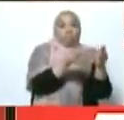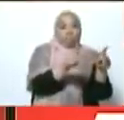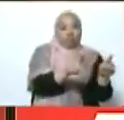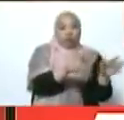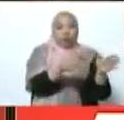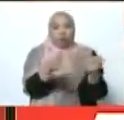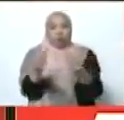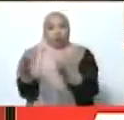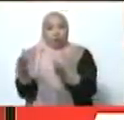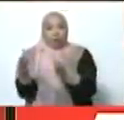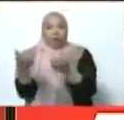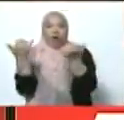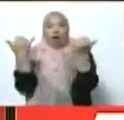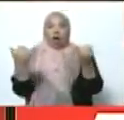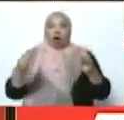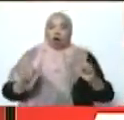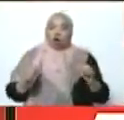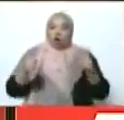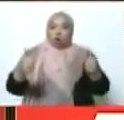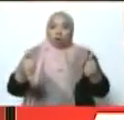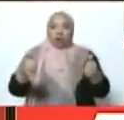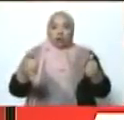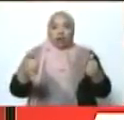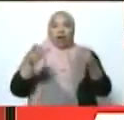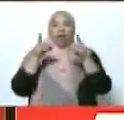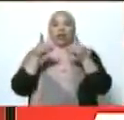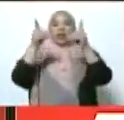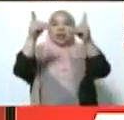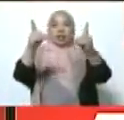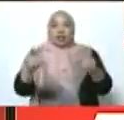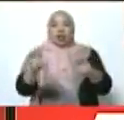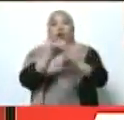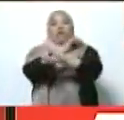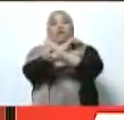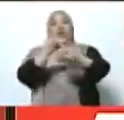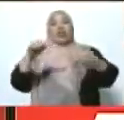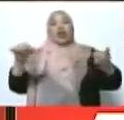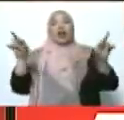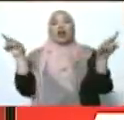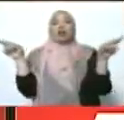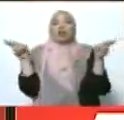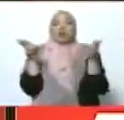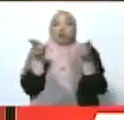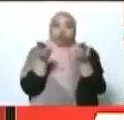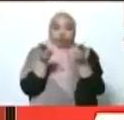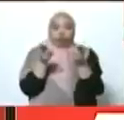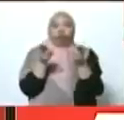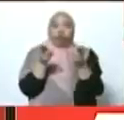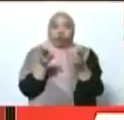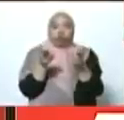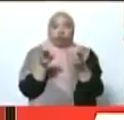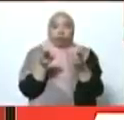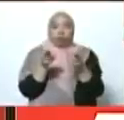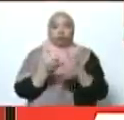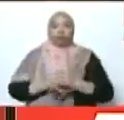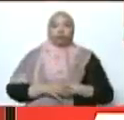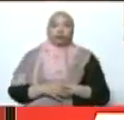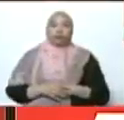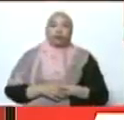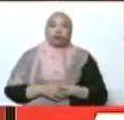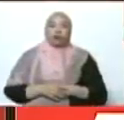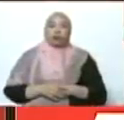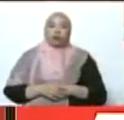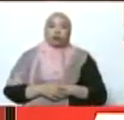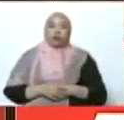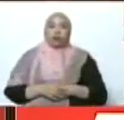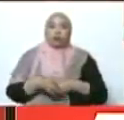a pasar a leer las conclusiones, y que a partir de este momento los compañeros y las compañeras que han